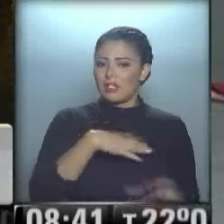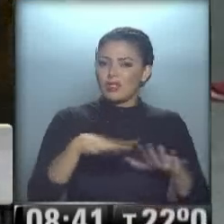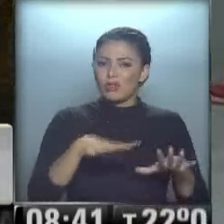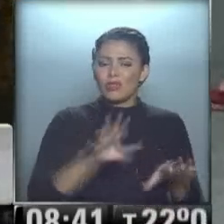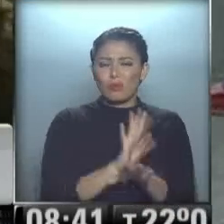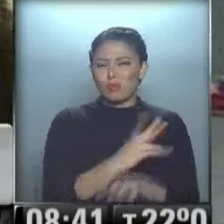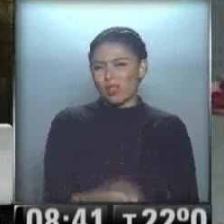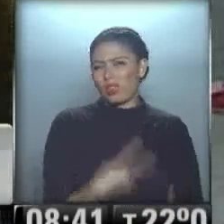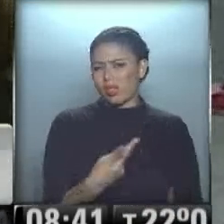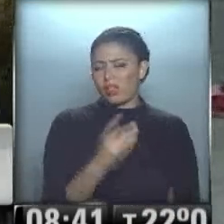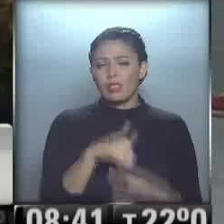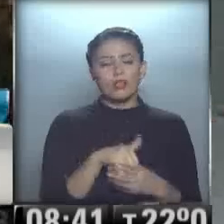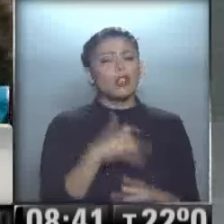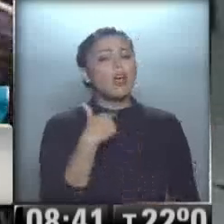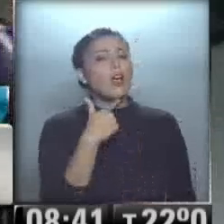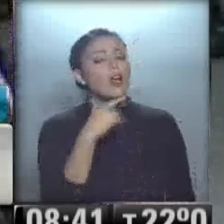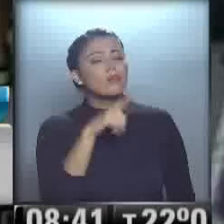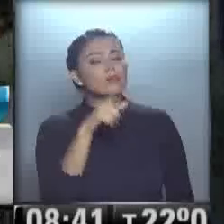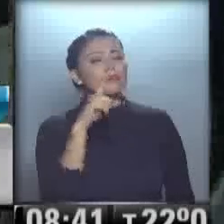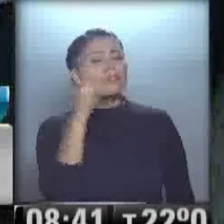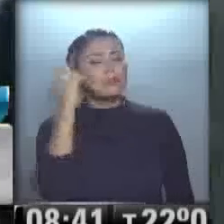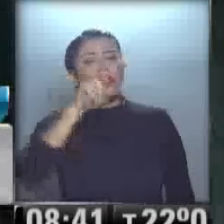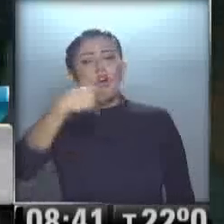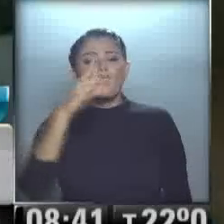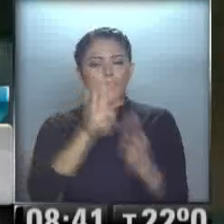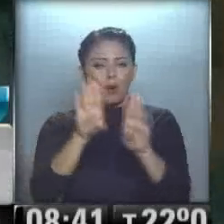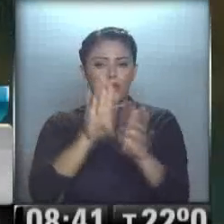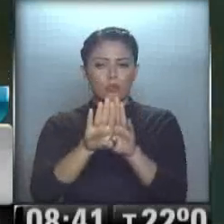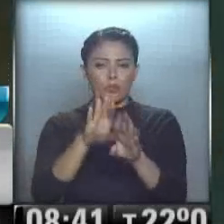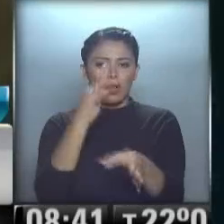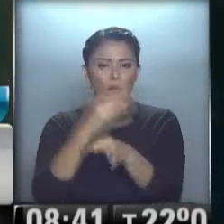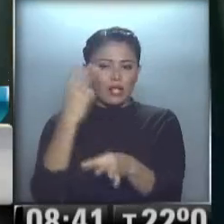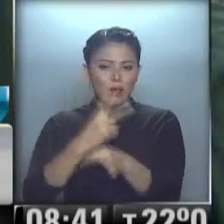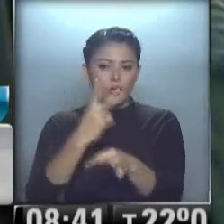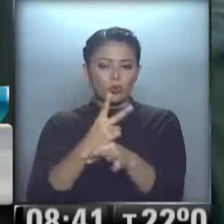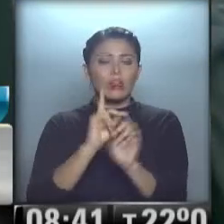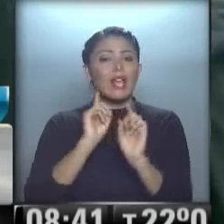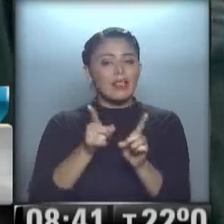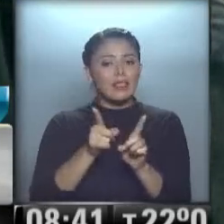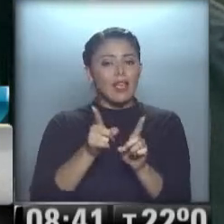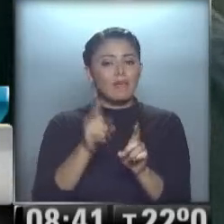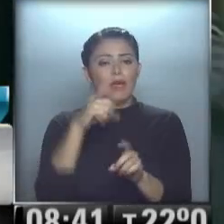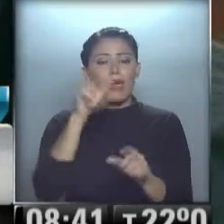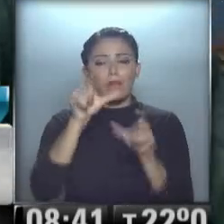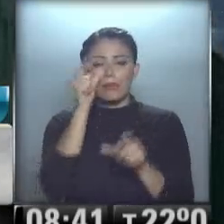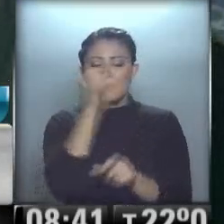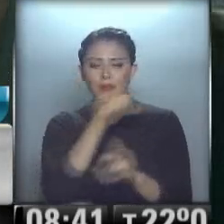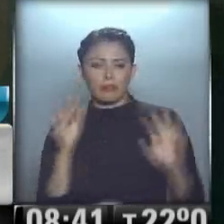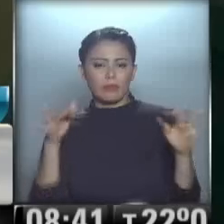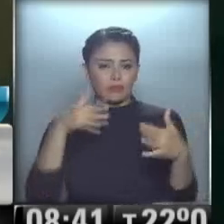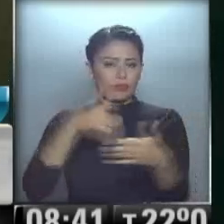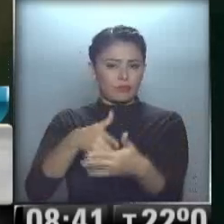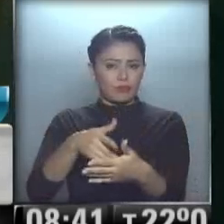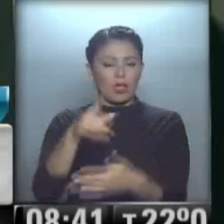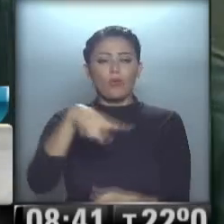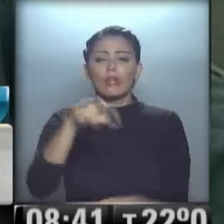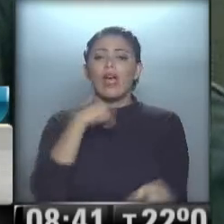de precariedad recordemos Iván estabas en la otra puerta en la entrada del secundario donde también montaron esta suerte de bloqueo hasta cuándo